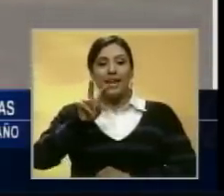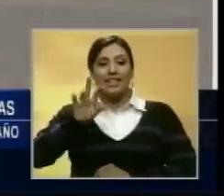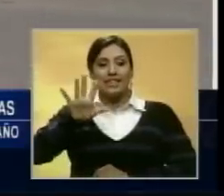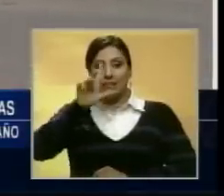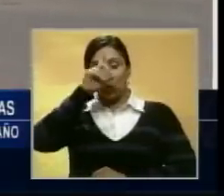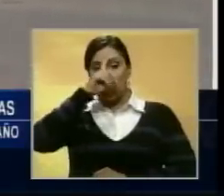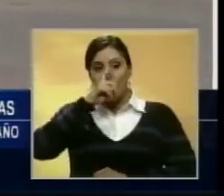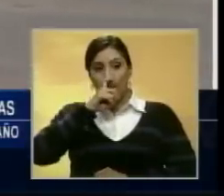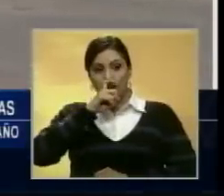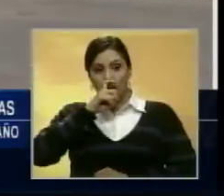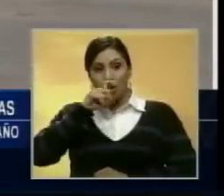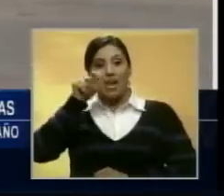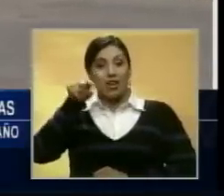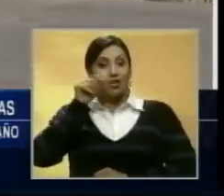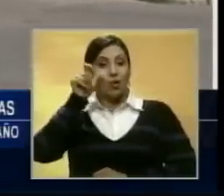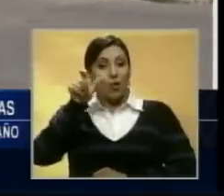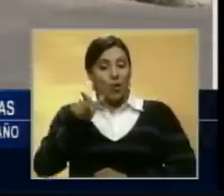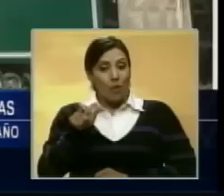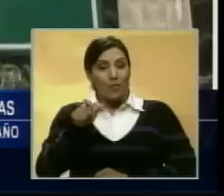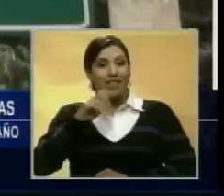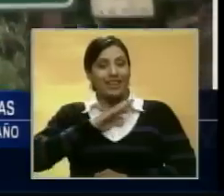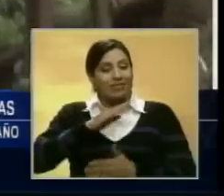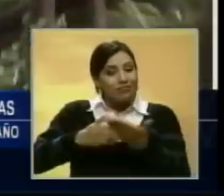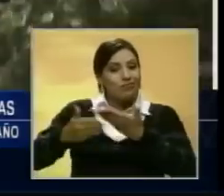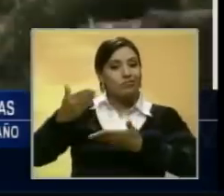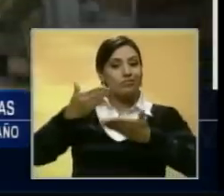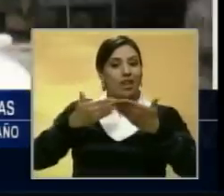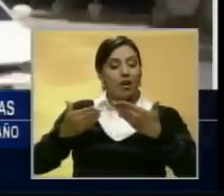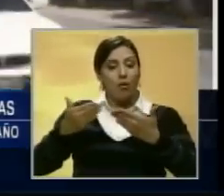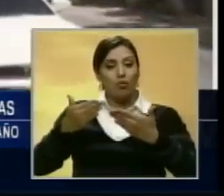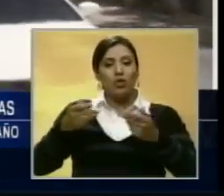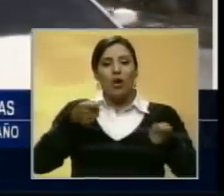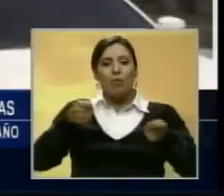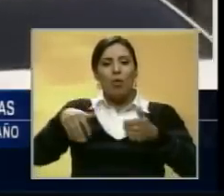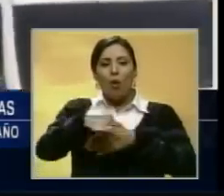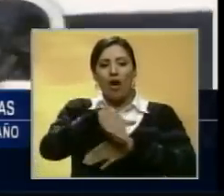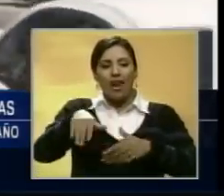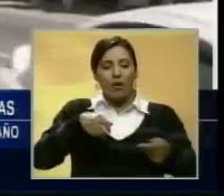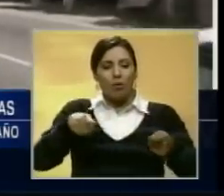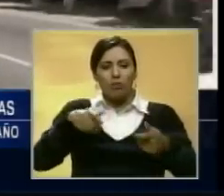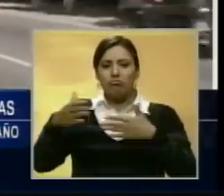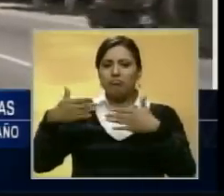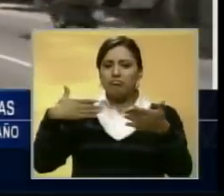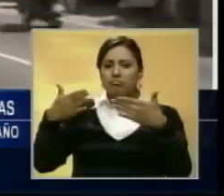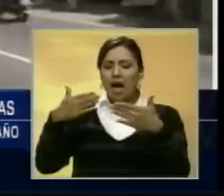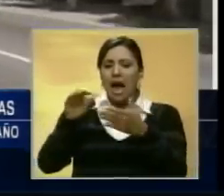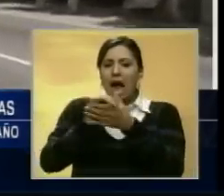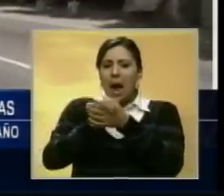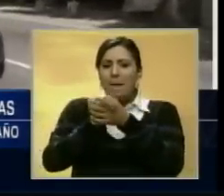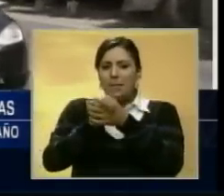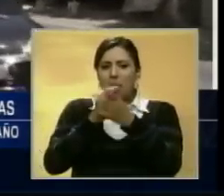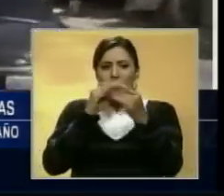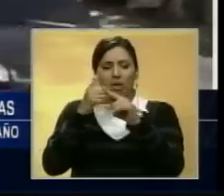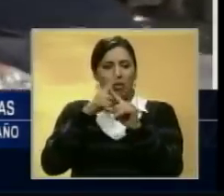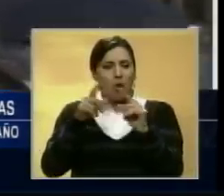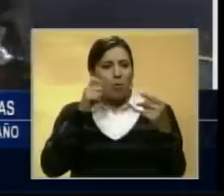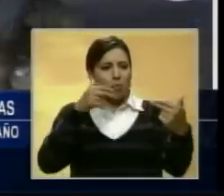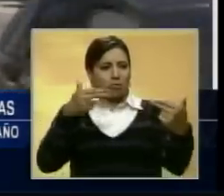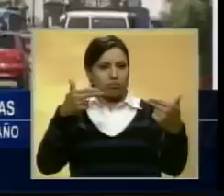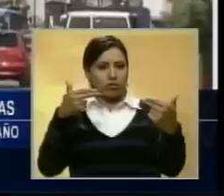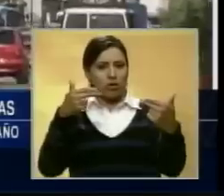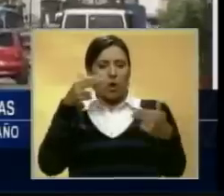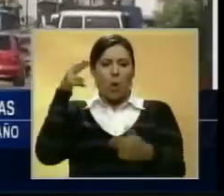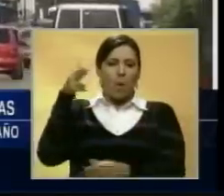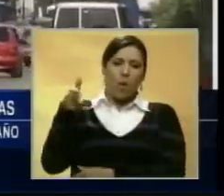25 años. Este hombre, quien era comerciante informal, estaba compartiendo con un amigo cuando sujetos armados